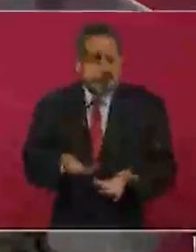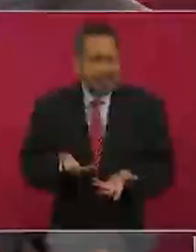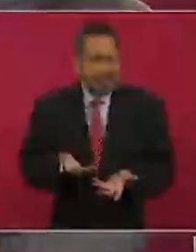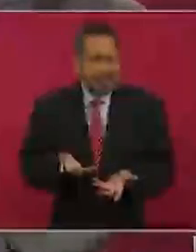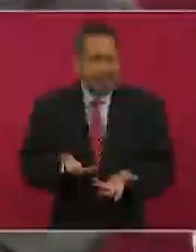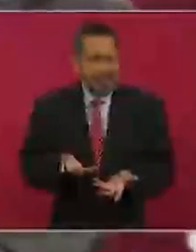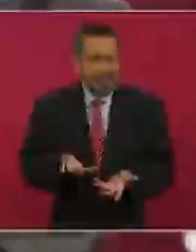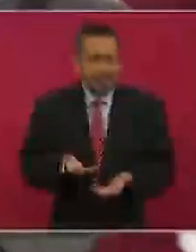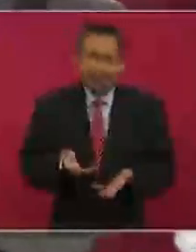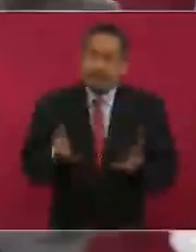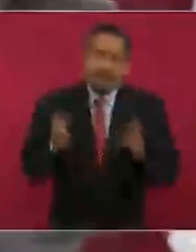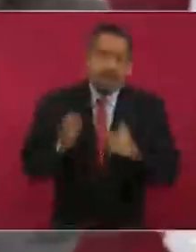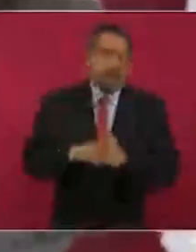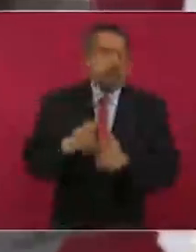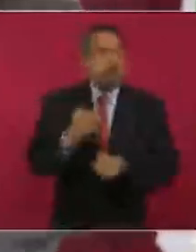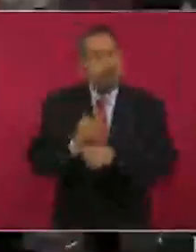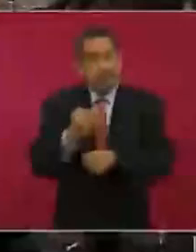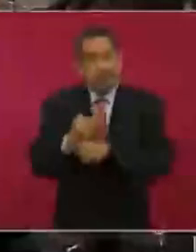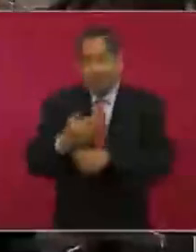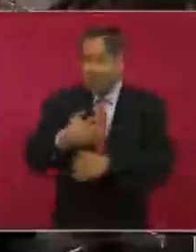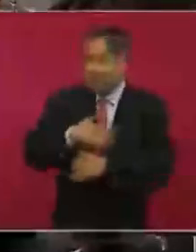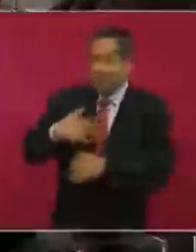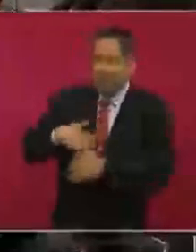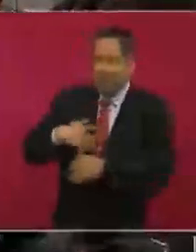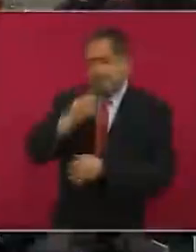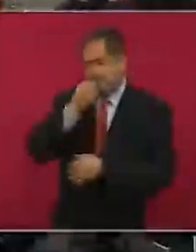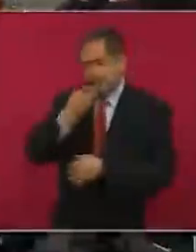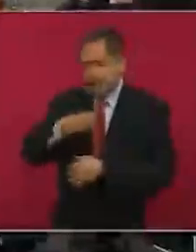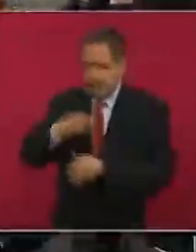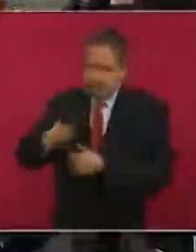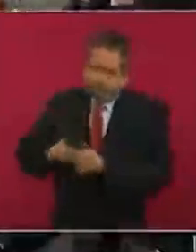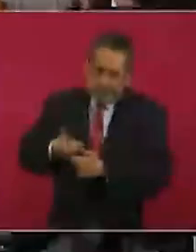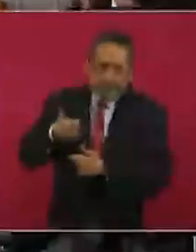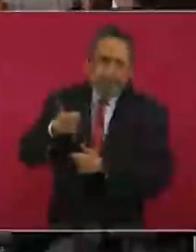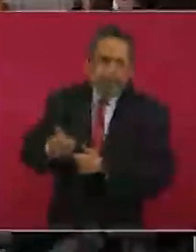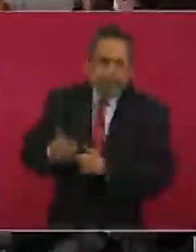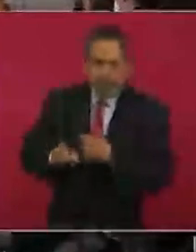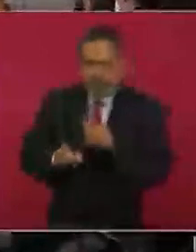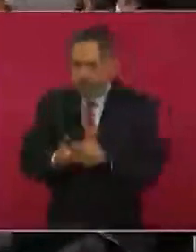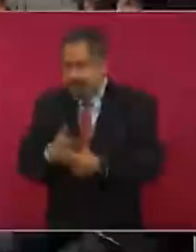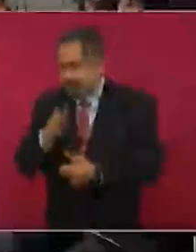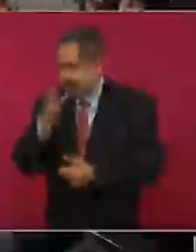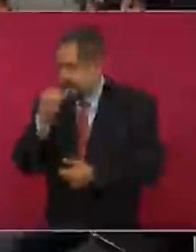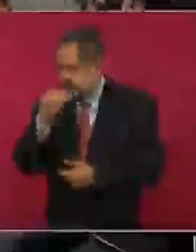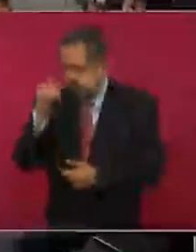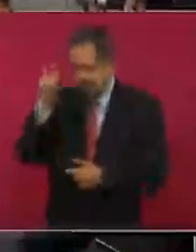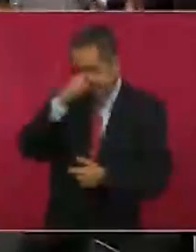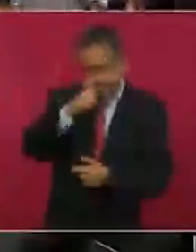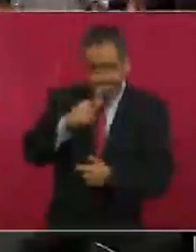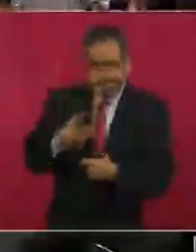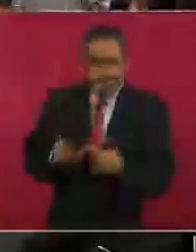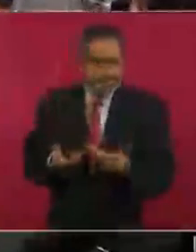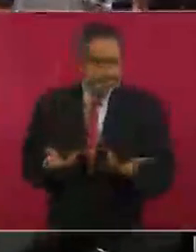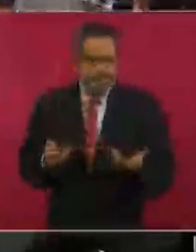Ahora a nosotros nos cuesta mucho el